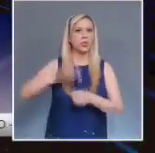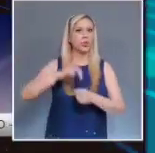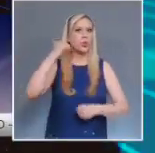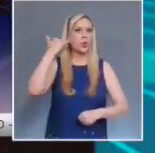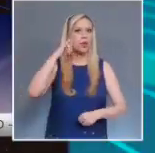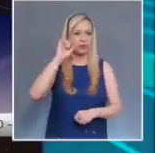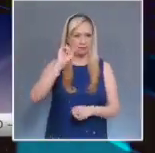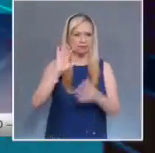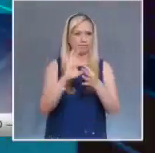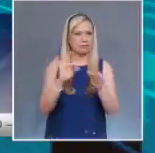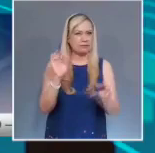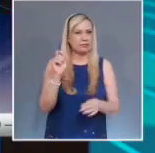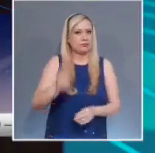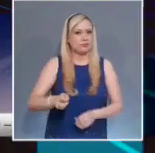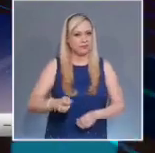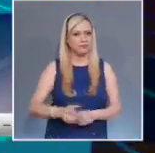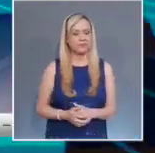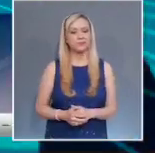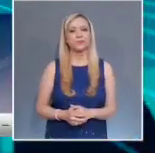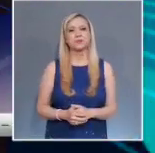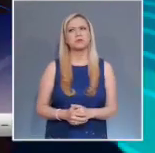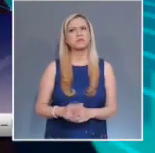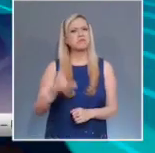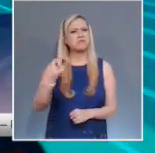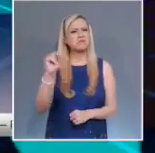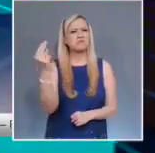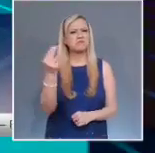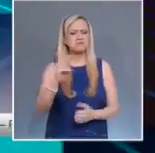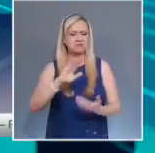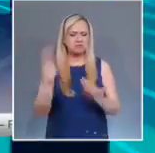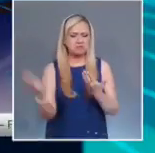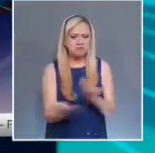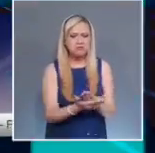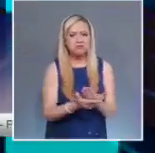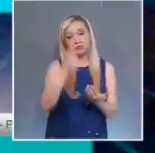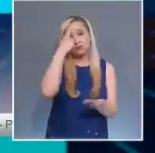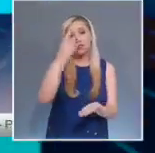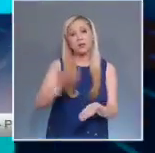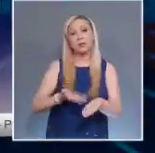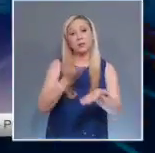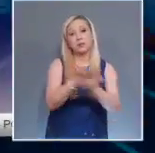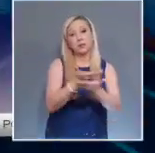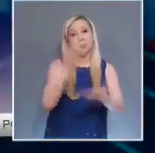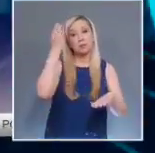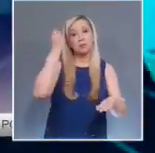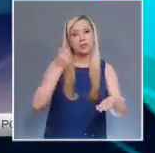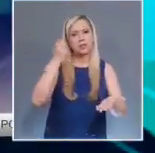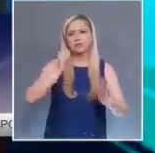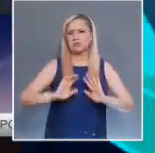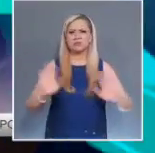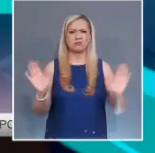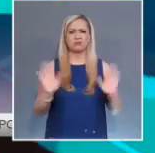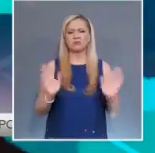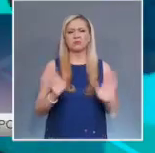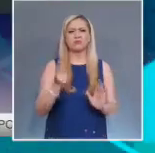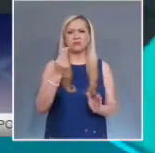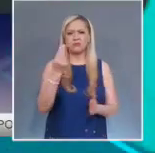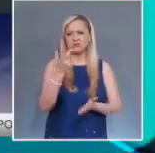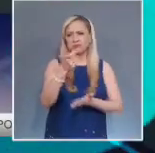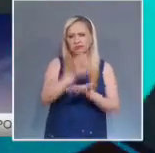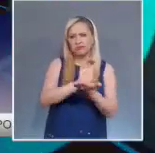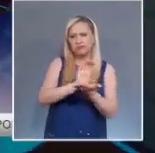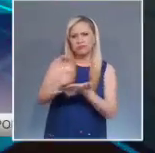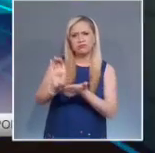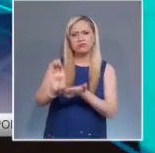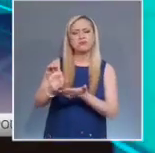No es necesario adjuntar constancia de solicitud de pensión cuando se demanda la devolución de los fondos para el retiro de